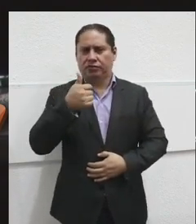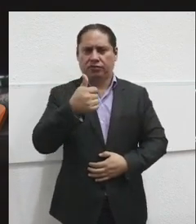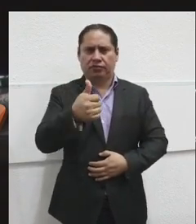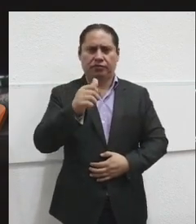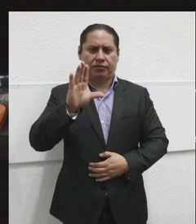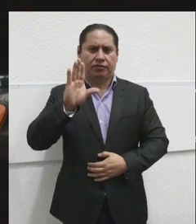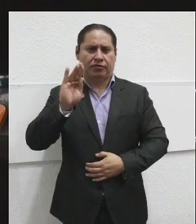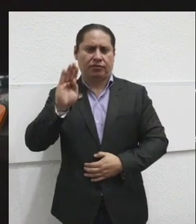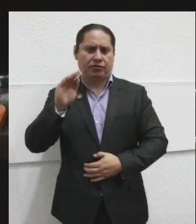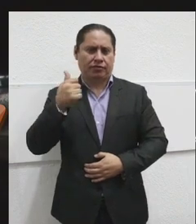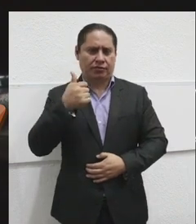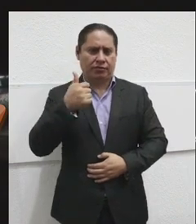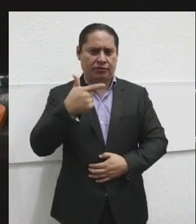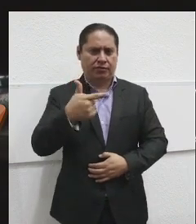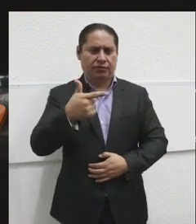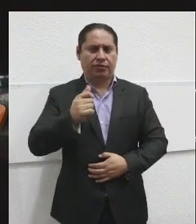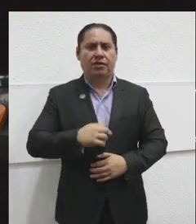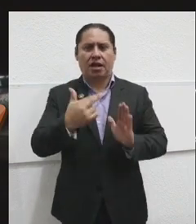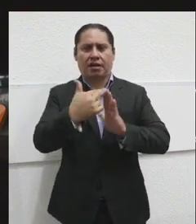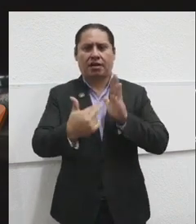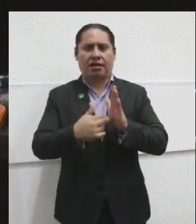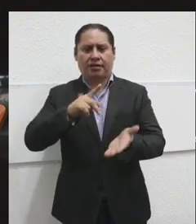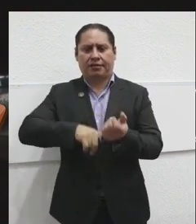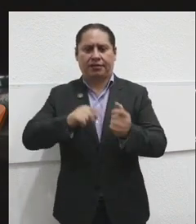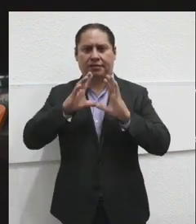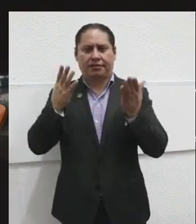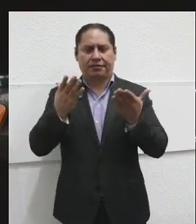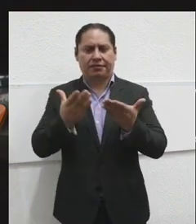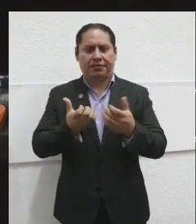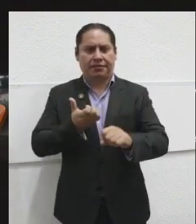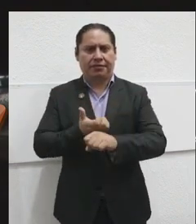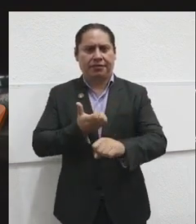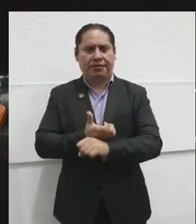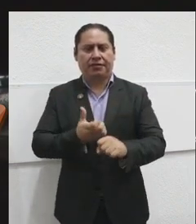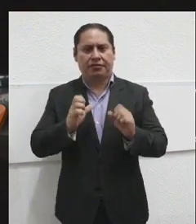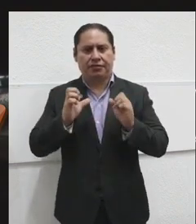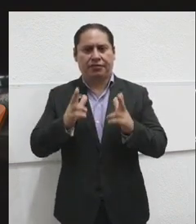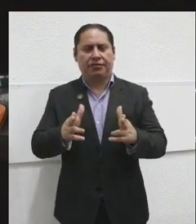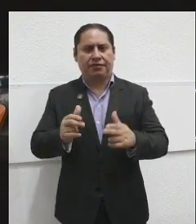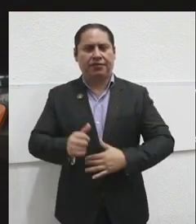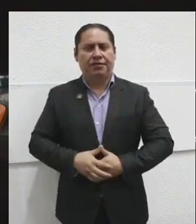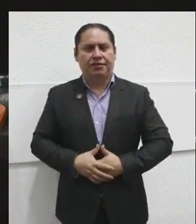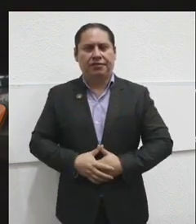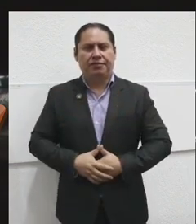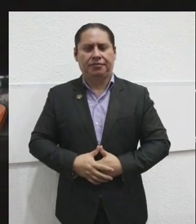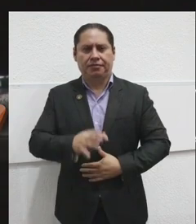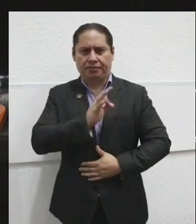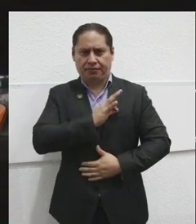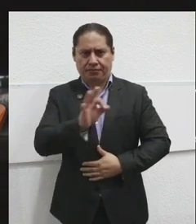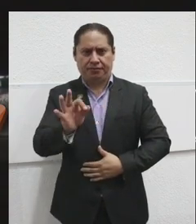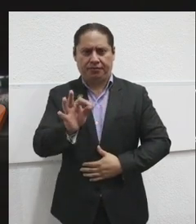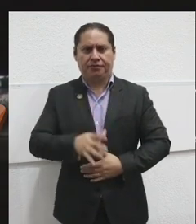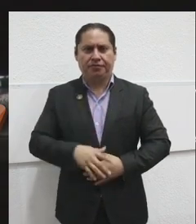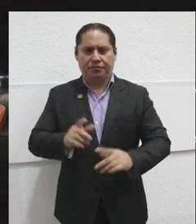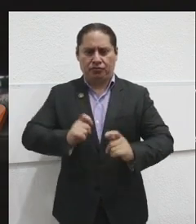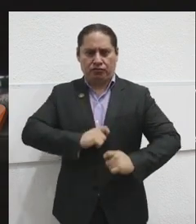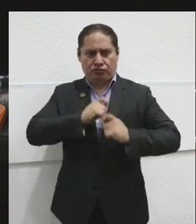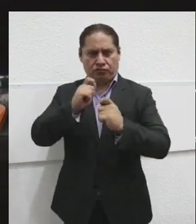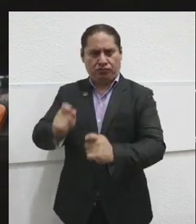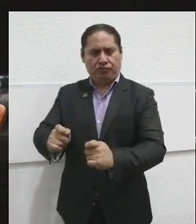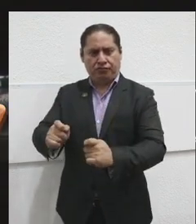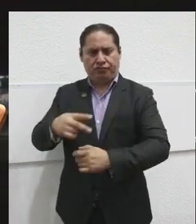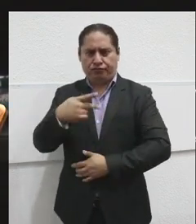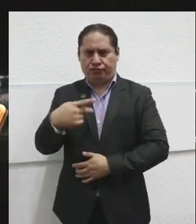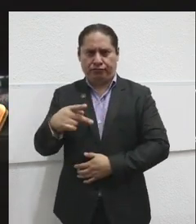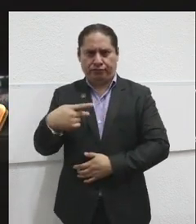y 97 del Reglamento Interior del Honorable Congreso del Estado, nos permitimos remitir a usted para